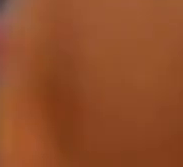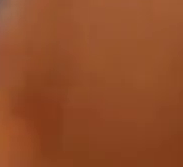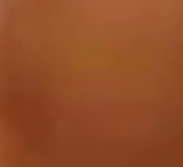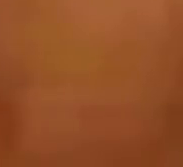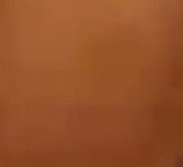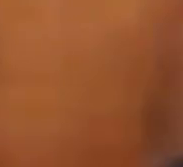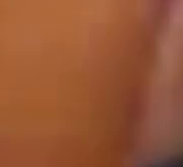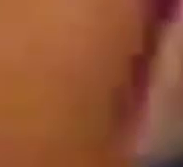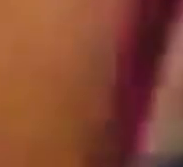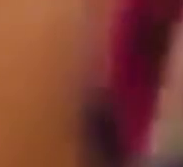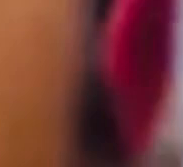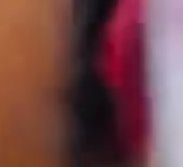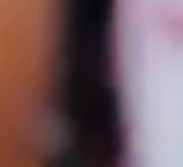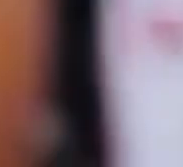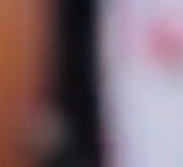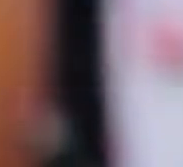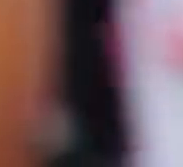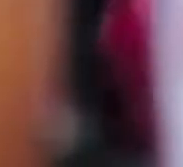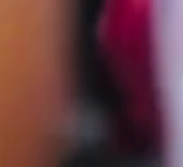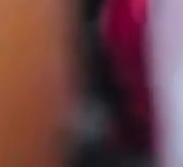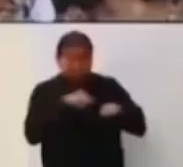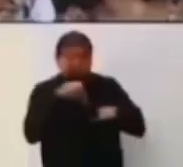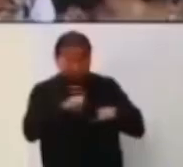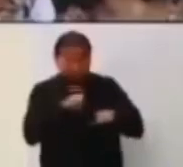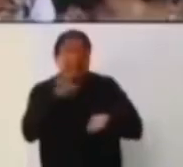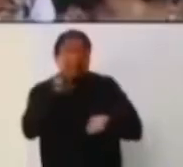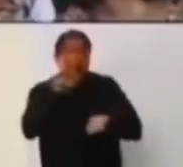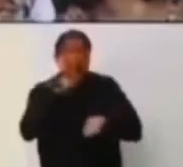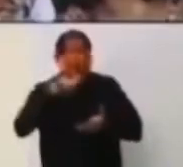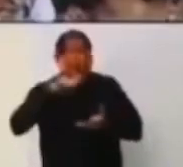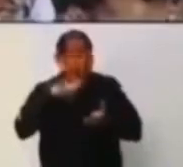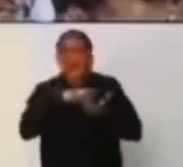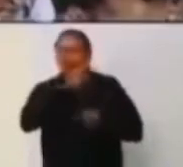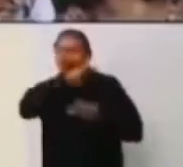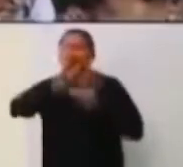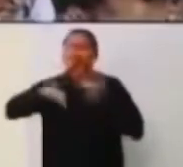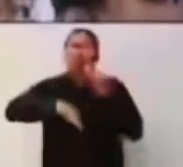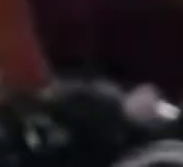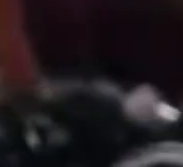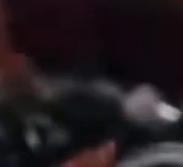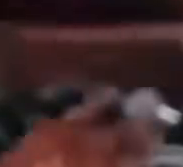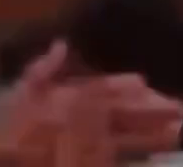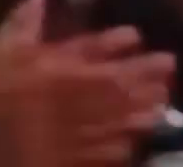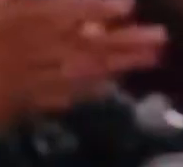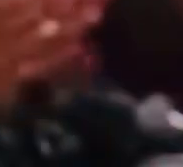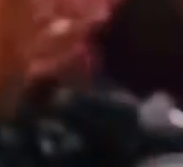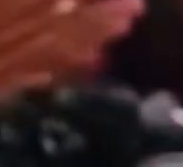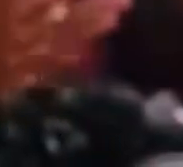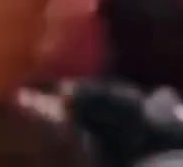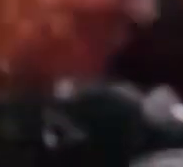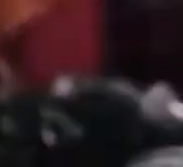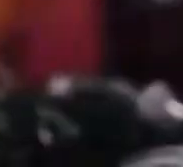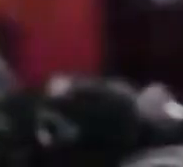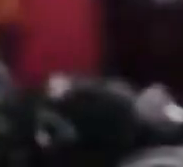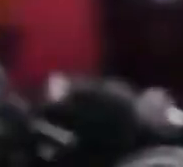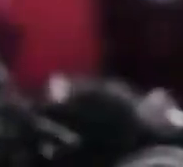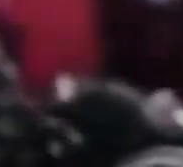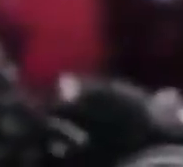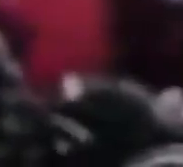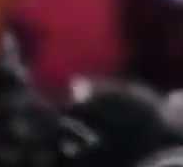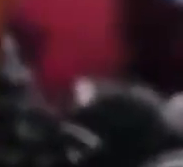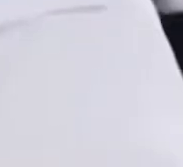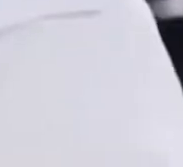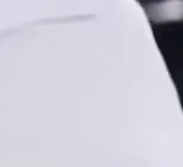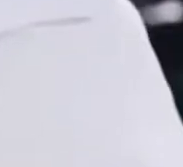vamos a hacer una realidad, porque no tiene por qué costar la educación pública. No, pues la educación pública no tiene que costar, porque